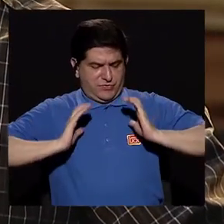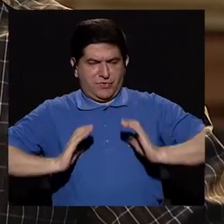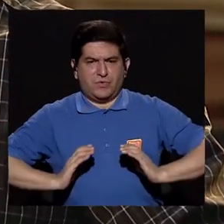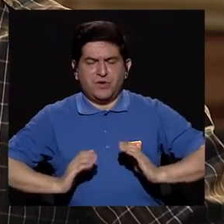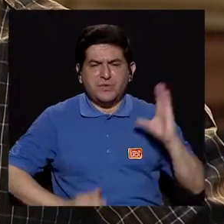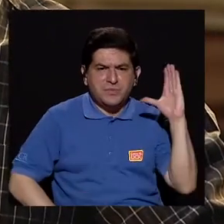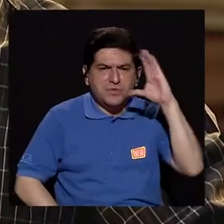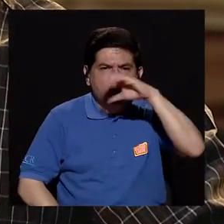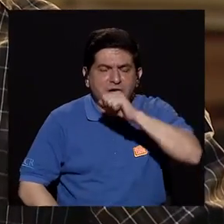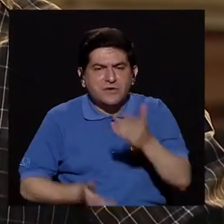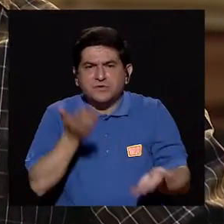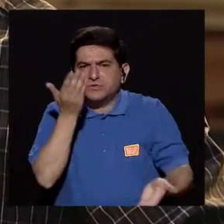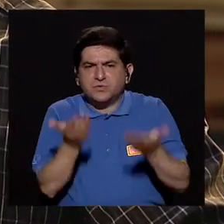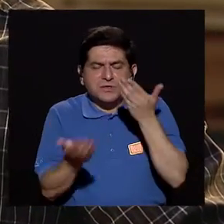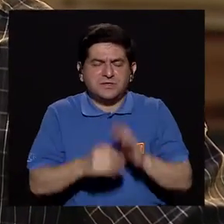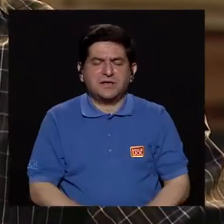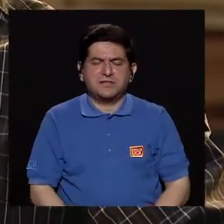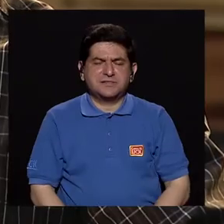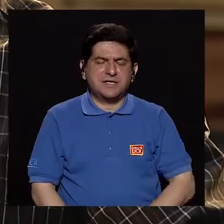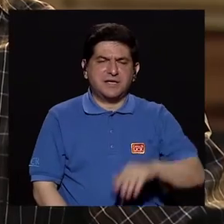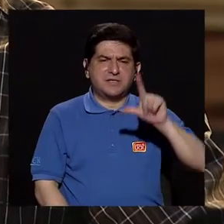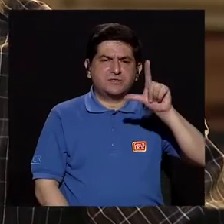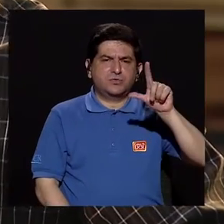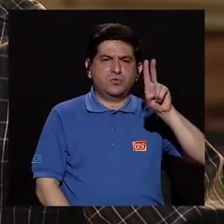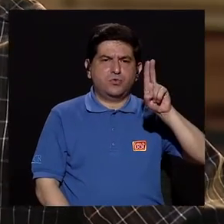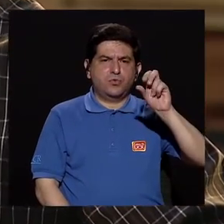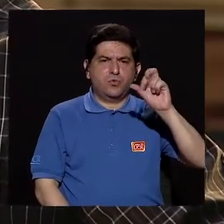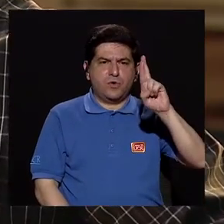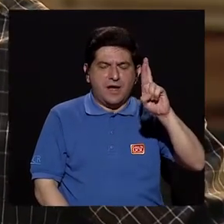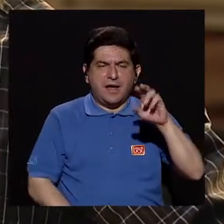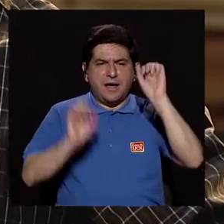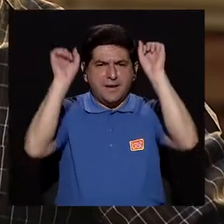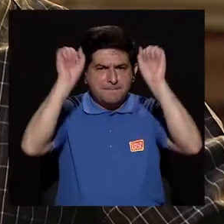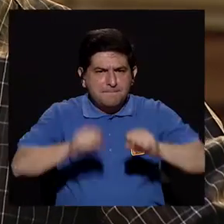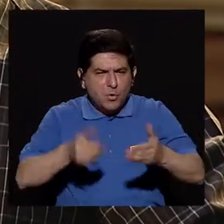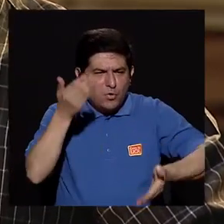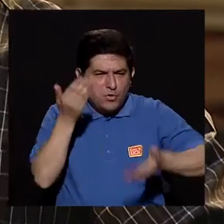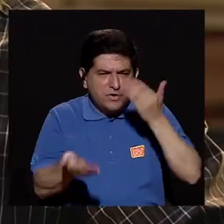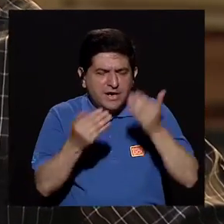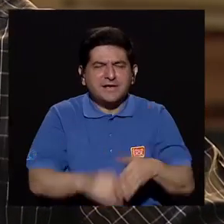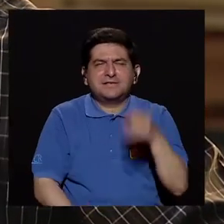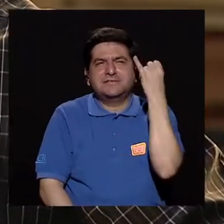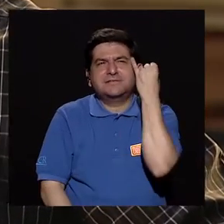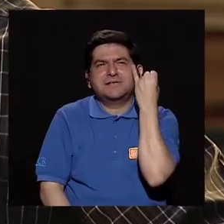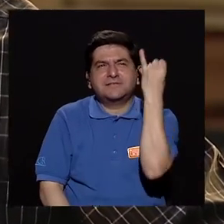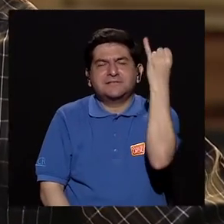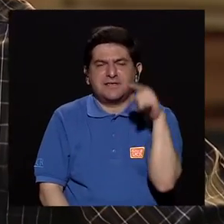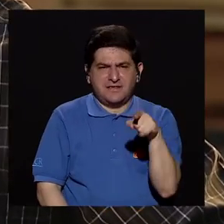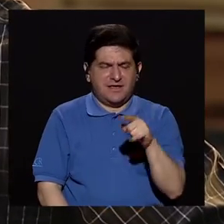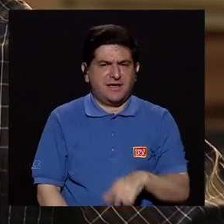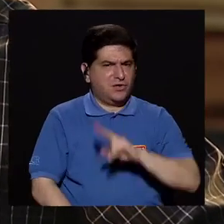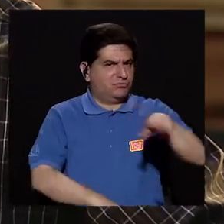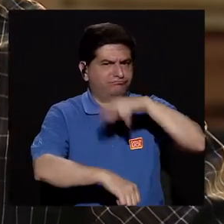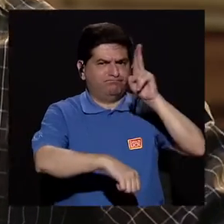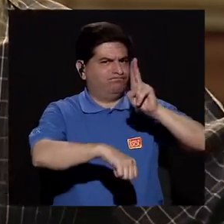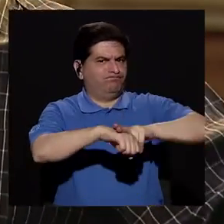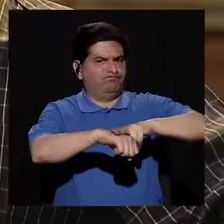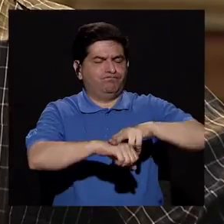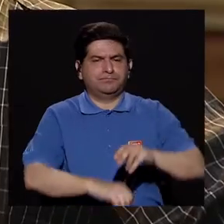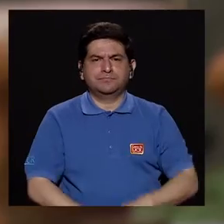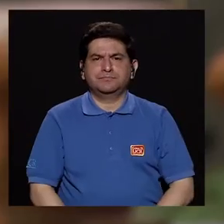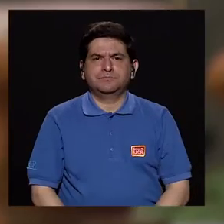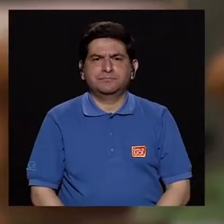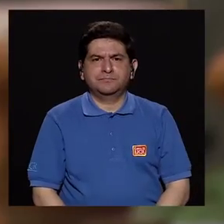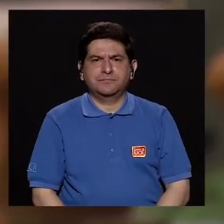cuerpo para detectar eventualmente lunares que podrían darnos ciertas sugerencias de que no son tan normales